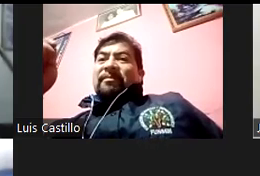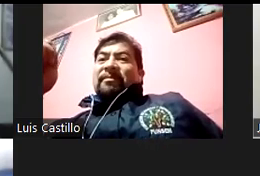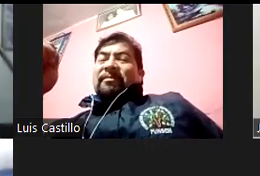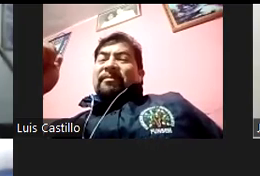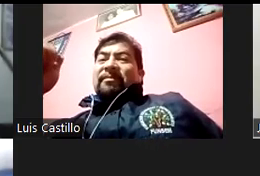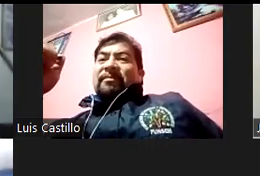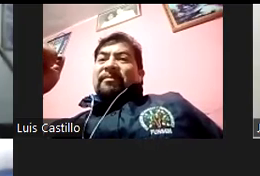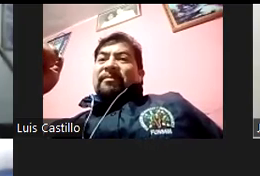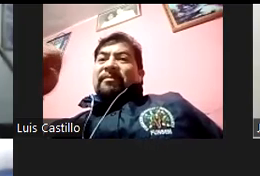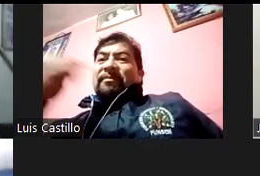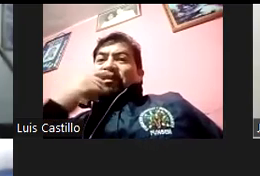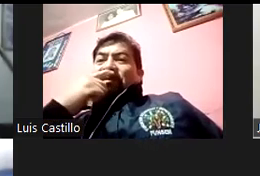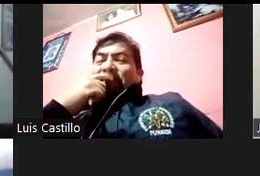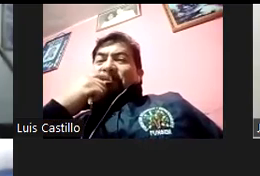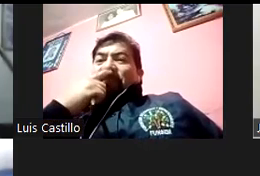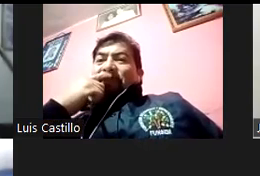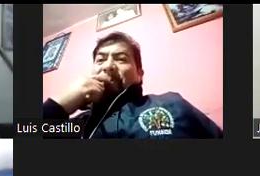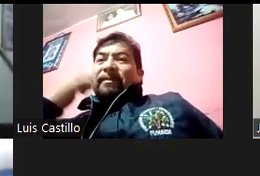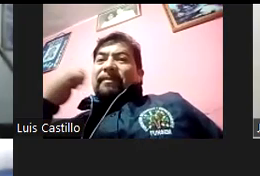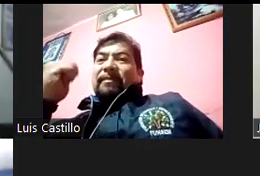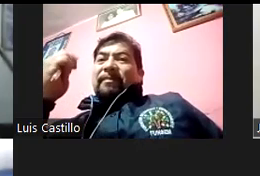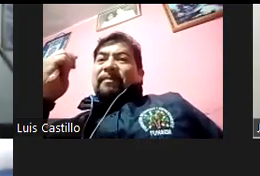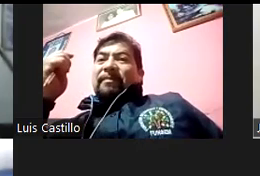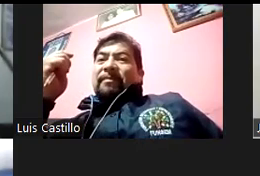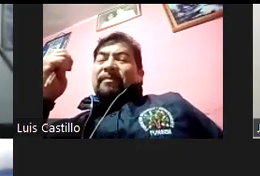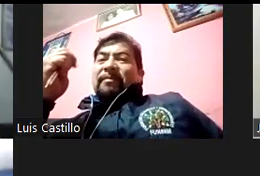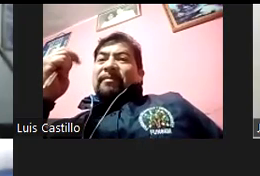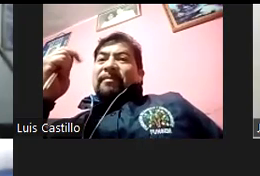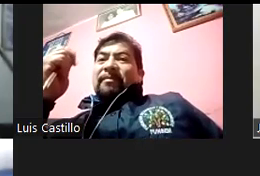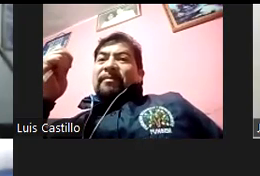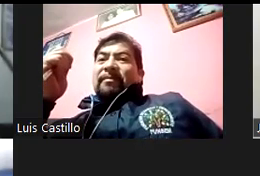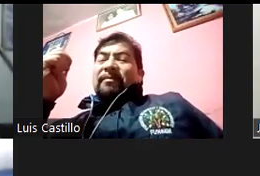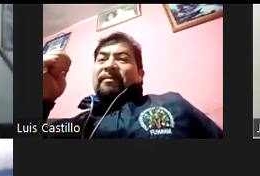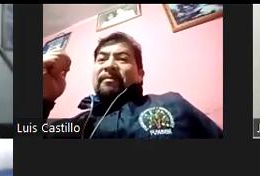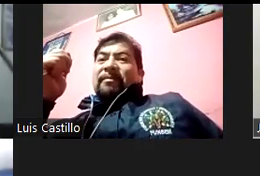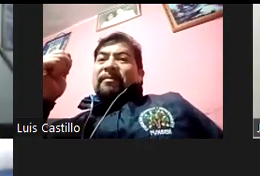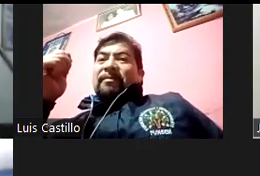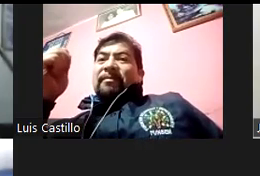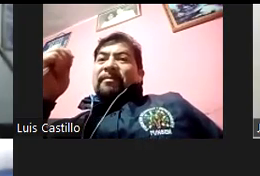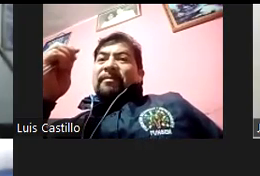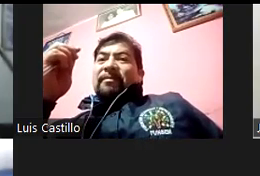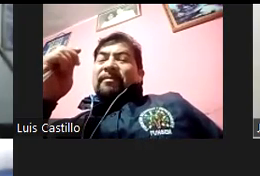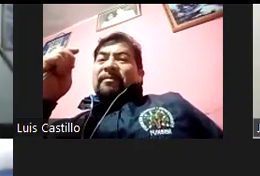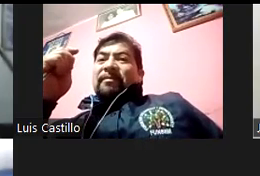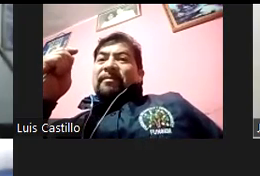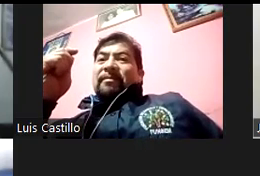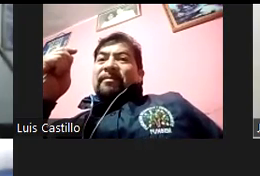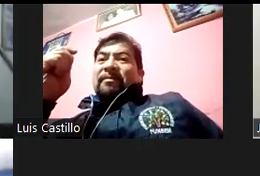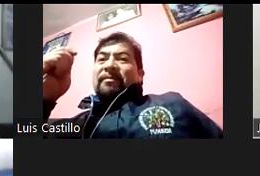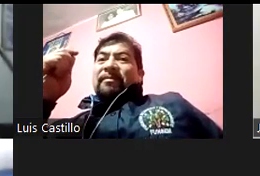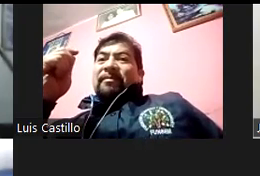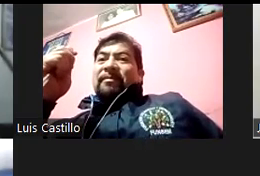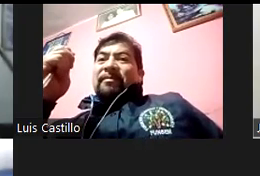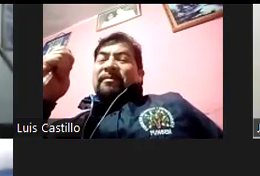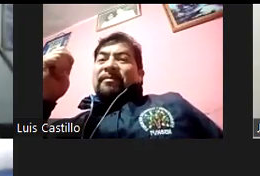mañana que antes de salir tomo café, al mediodía que estoy en el hospital tomo café y al venir a la casa vuelvo a tomar café. Yo tomo de 3 a